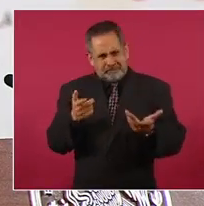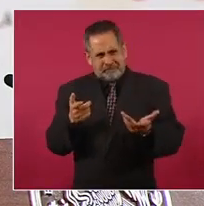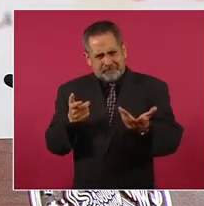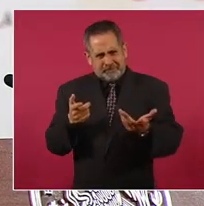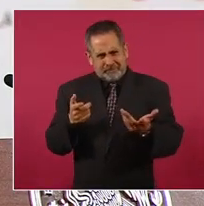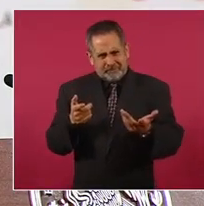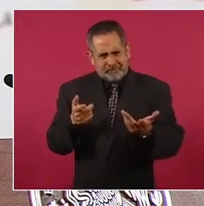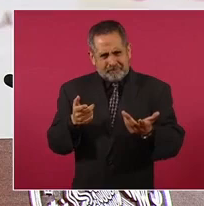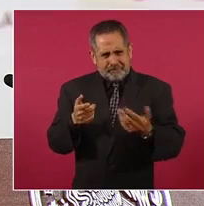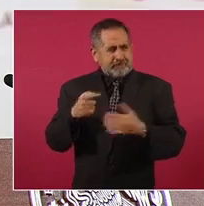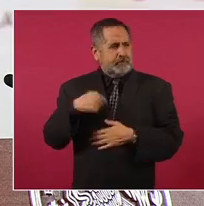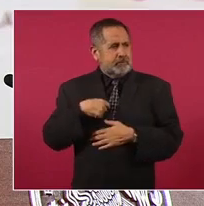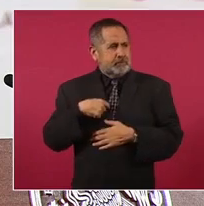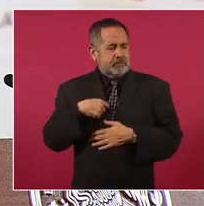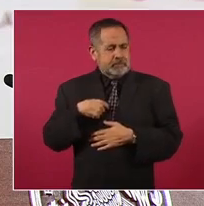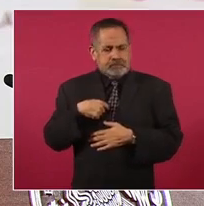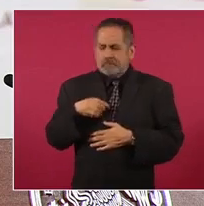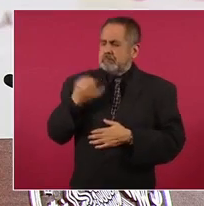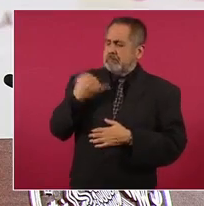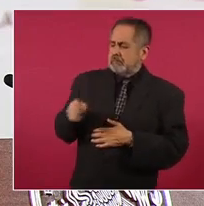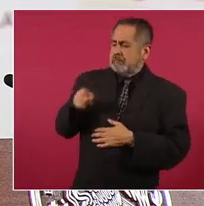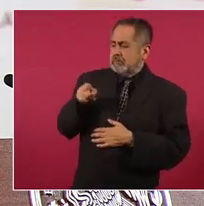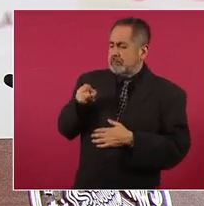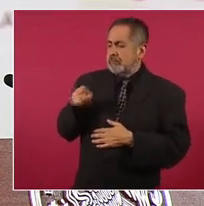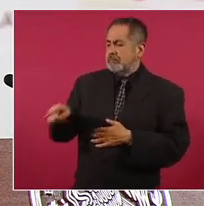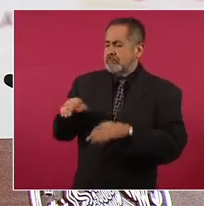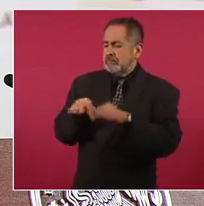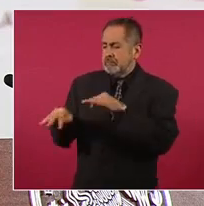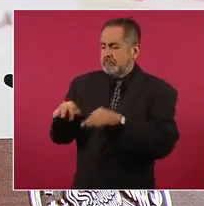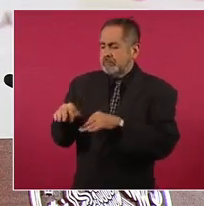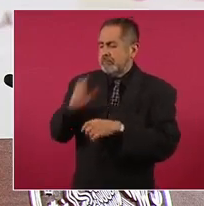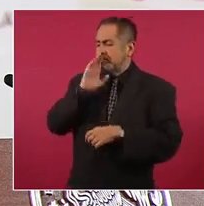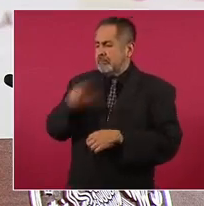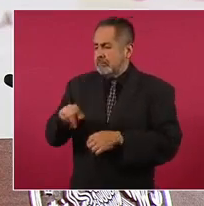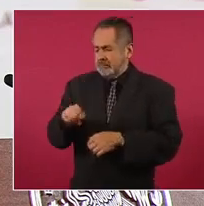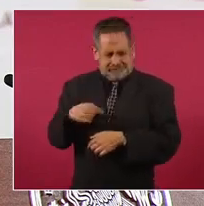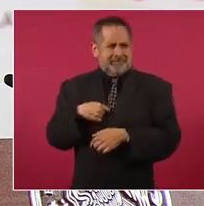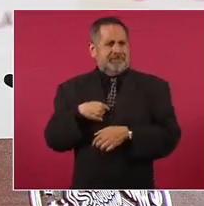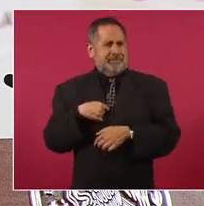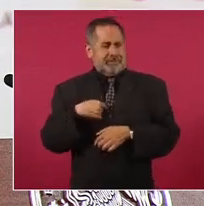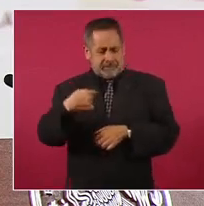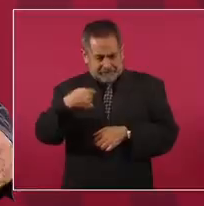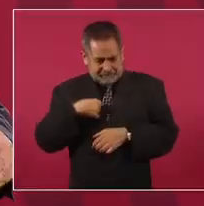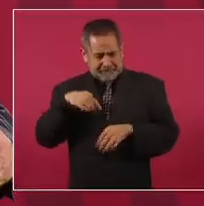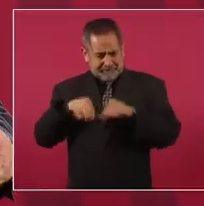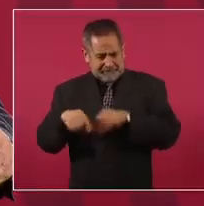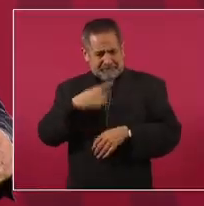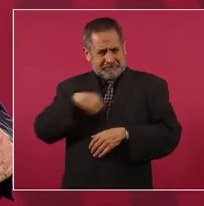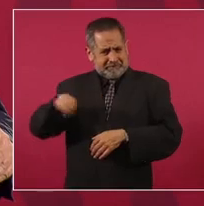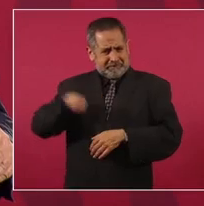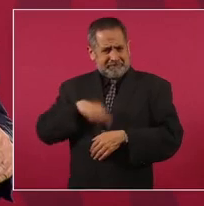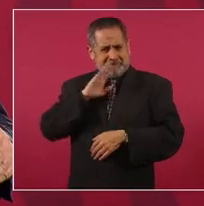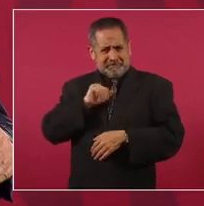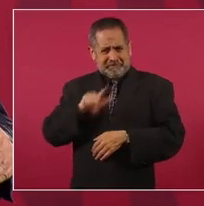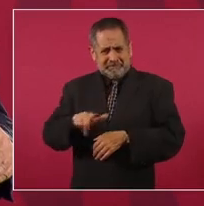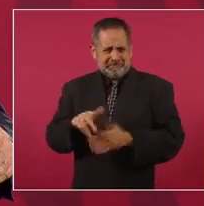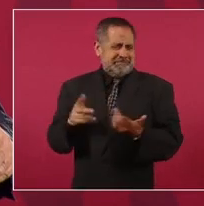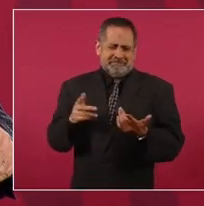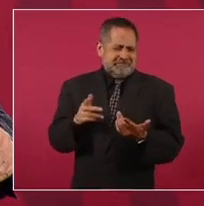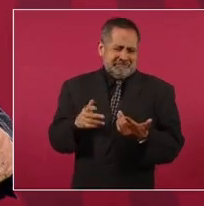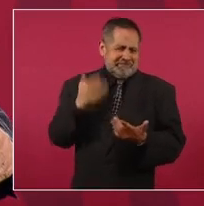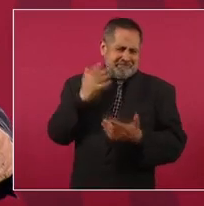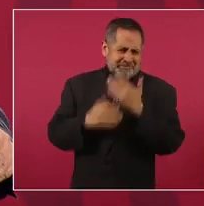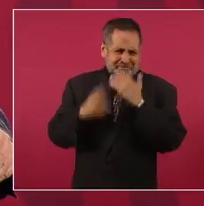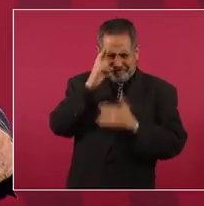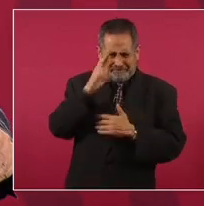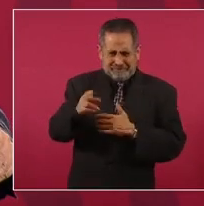que yo autodescalifiqué mi trabajo, pues la verdad no fue así, mucho menos sería una falta de respeto